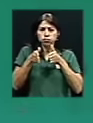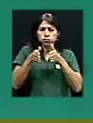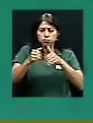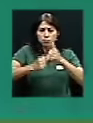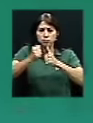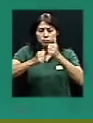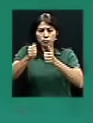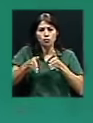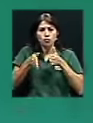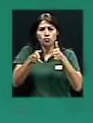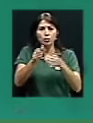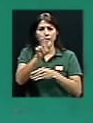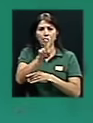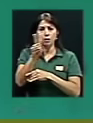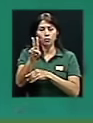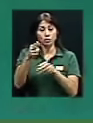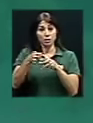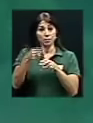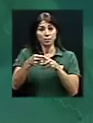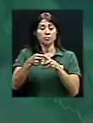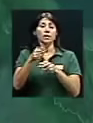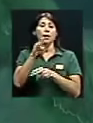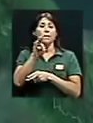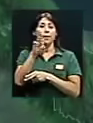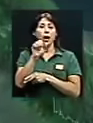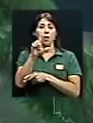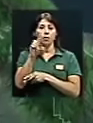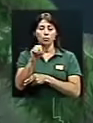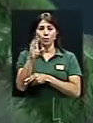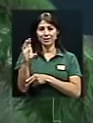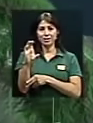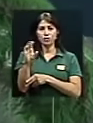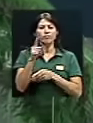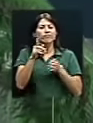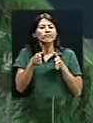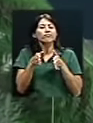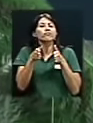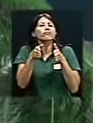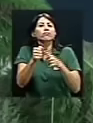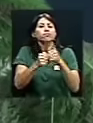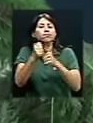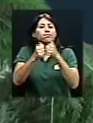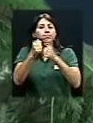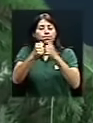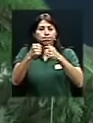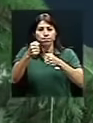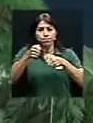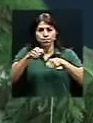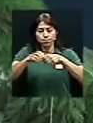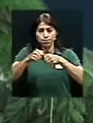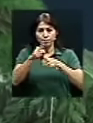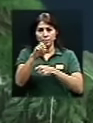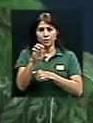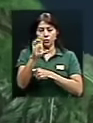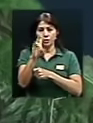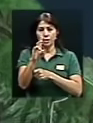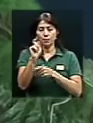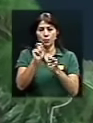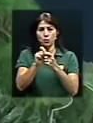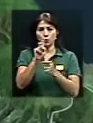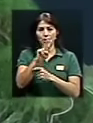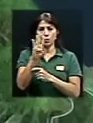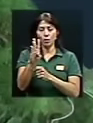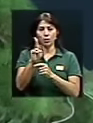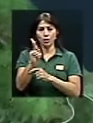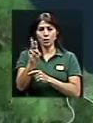llamada Carretera Braulio Carrillo. El tramo a intervenir sería de un total de 107.24 kilómetros,